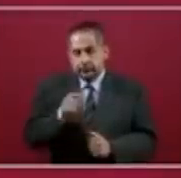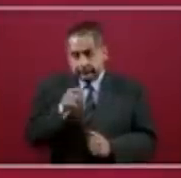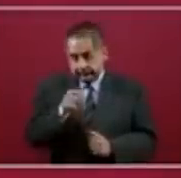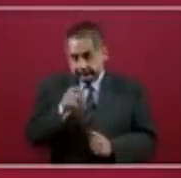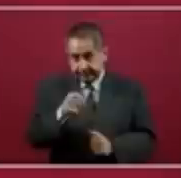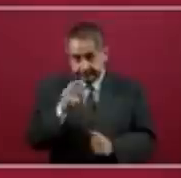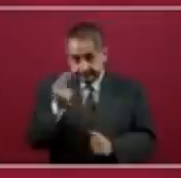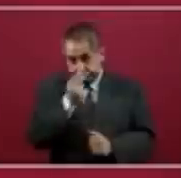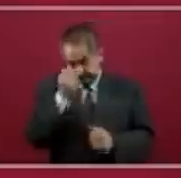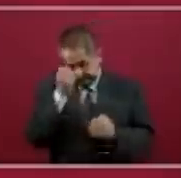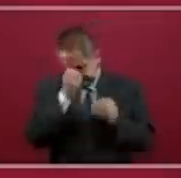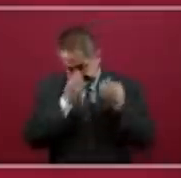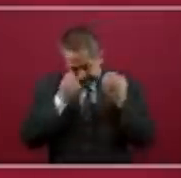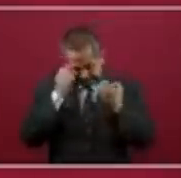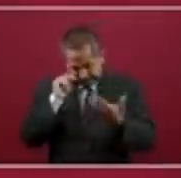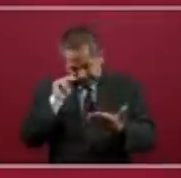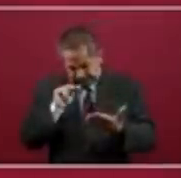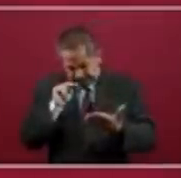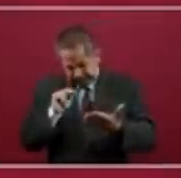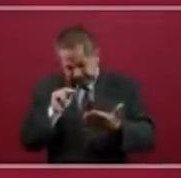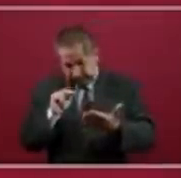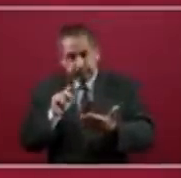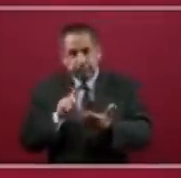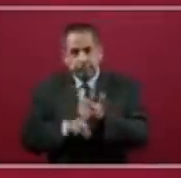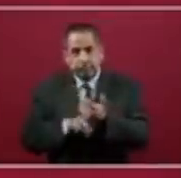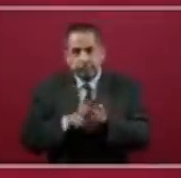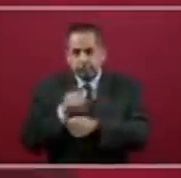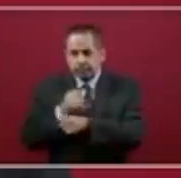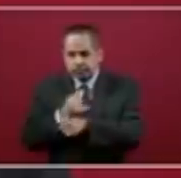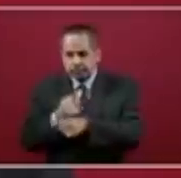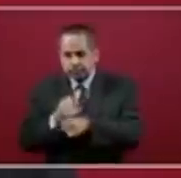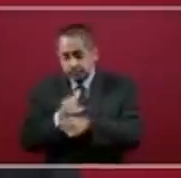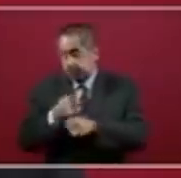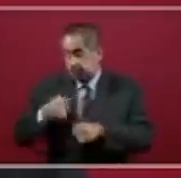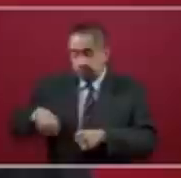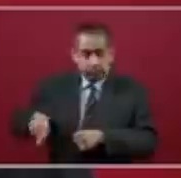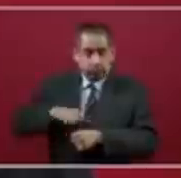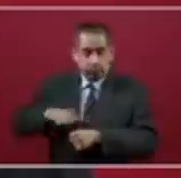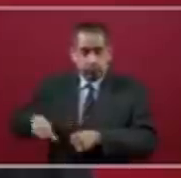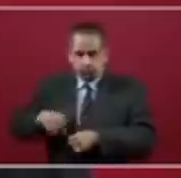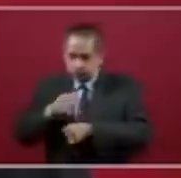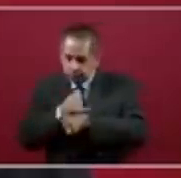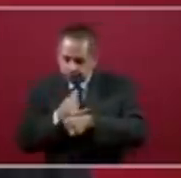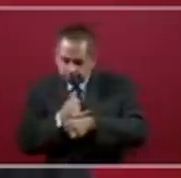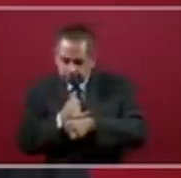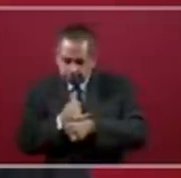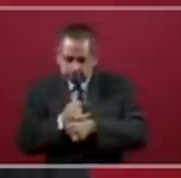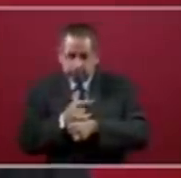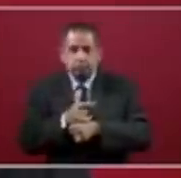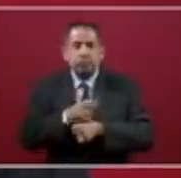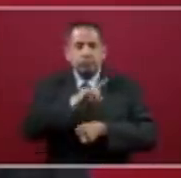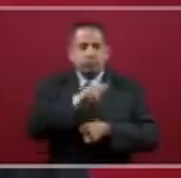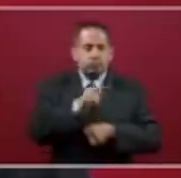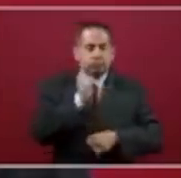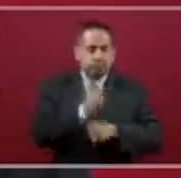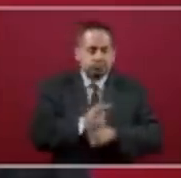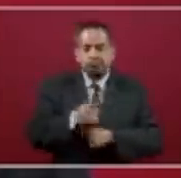ameritado el que se haga una investigación por parte nuestra y se presente una